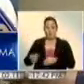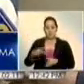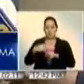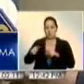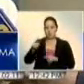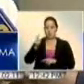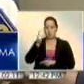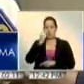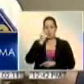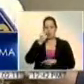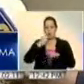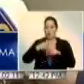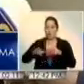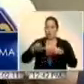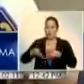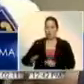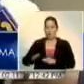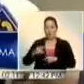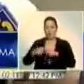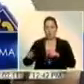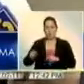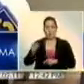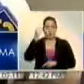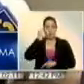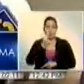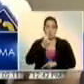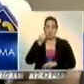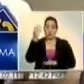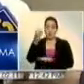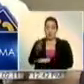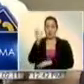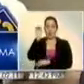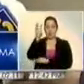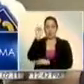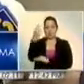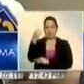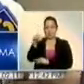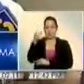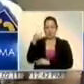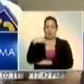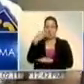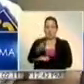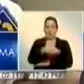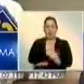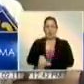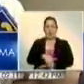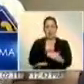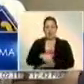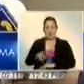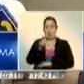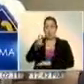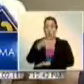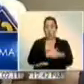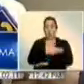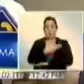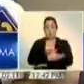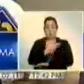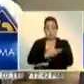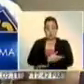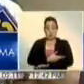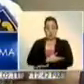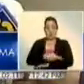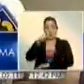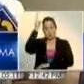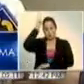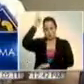por el natalicio de Antonio José de Sucre. Hemos aprobado llevar el Parlamento Latinoamericano a la calle. Vamos a hacer dos sesiones en la frontera con nuestros